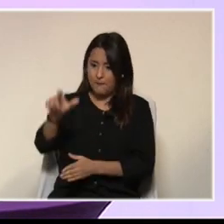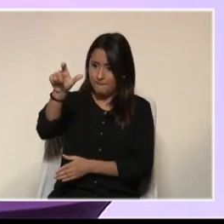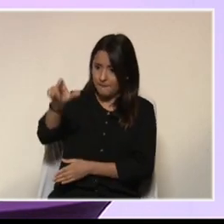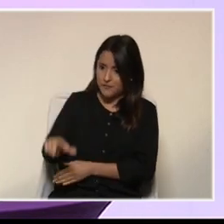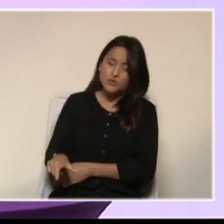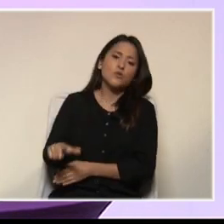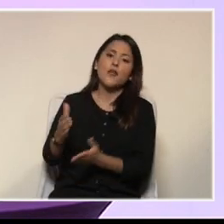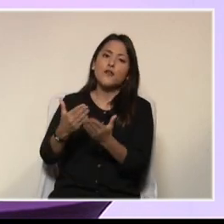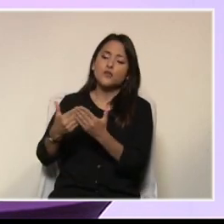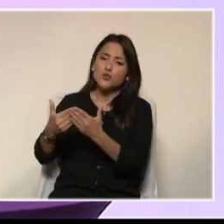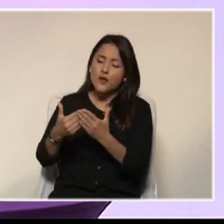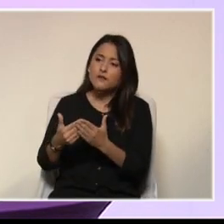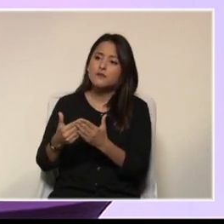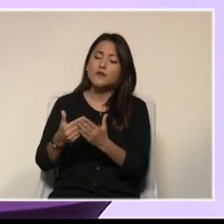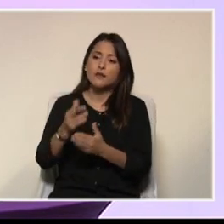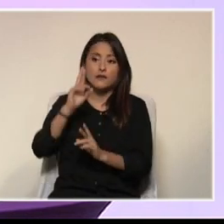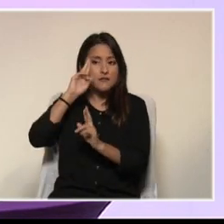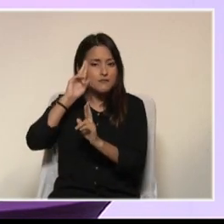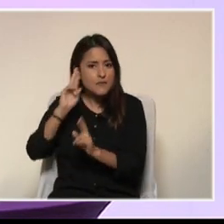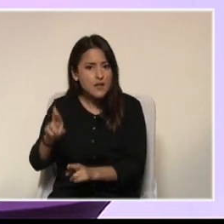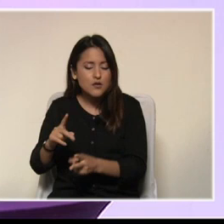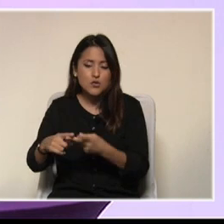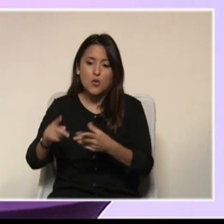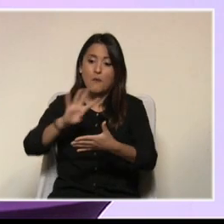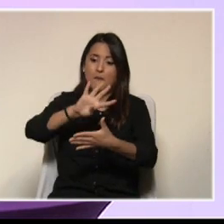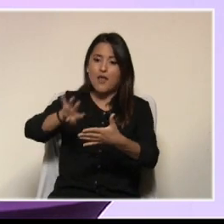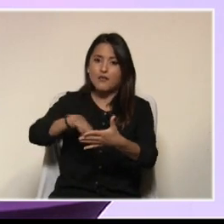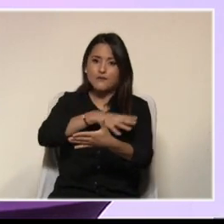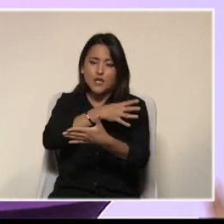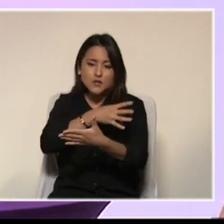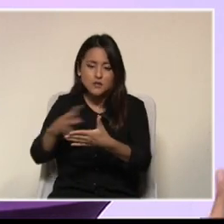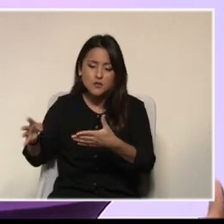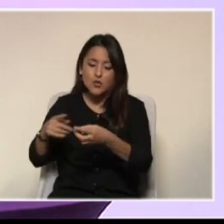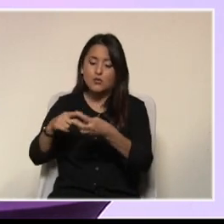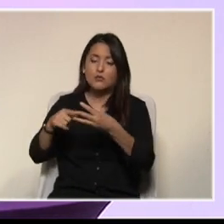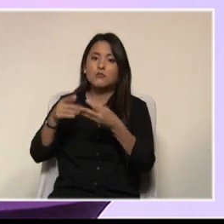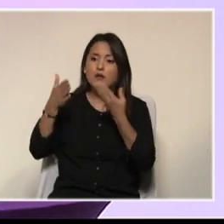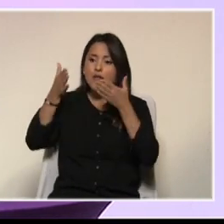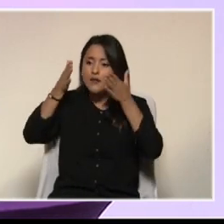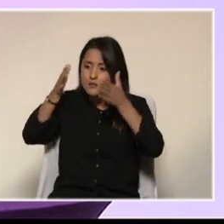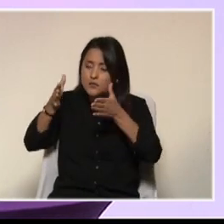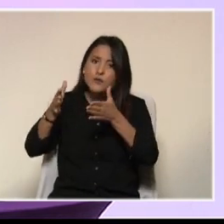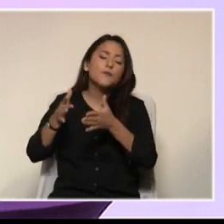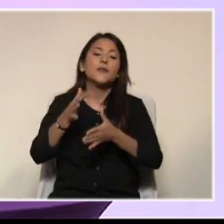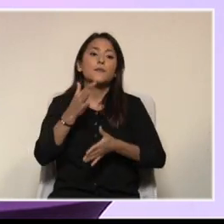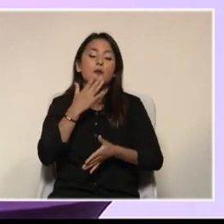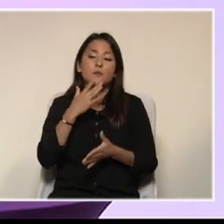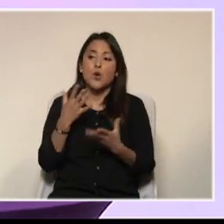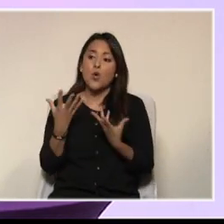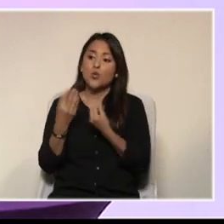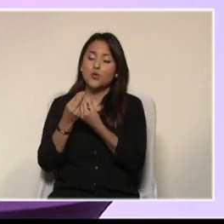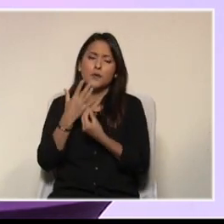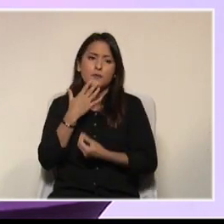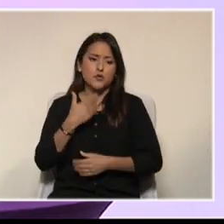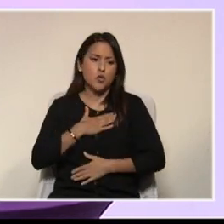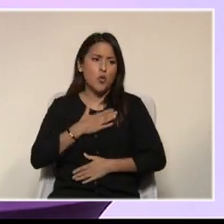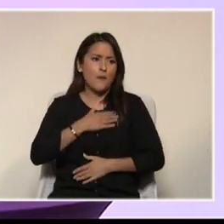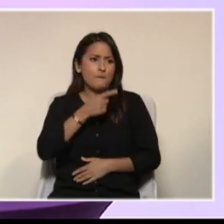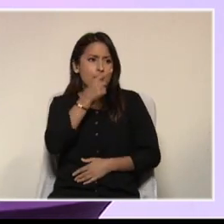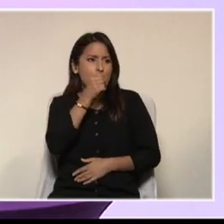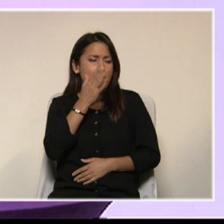la dedicación, la planificación en conjunto. Nosotros como padres no podemos asumir